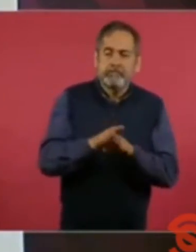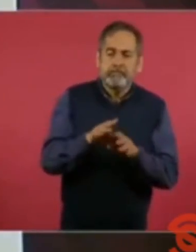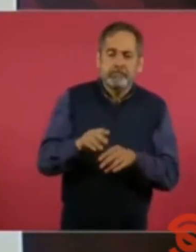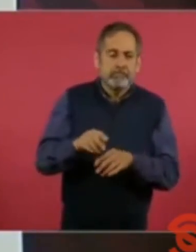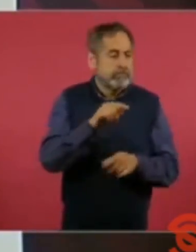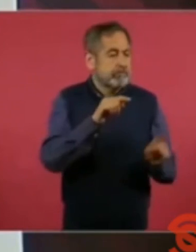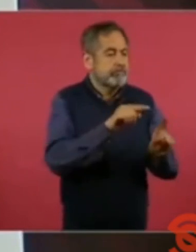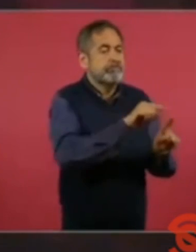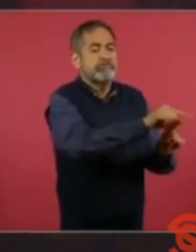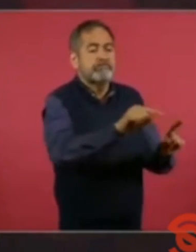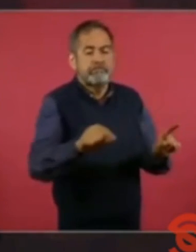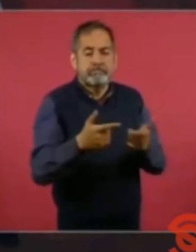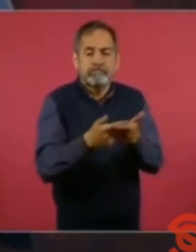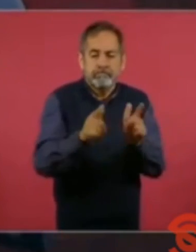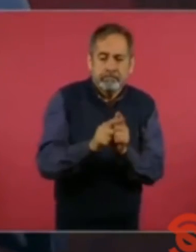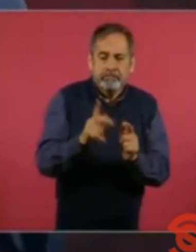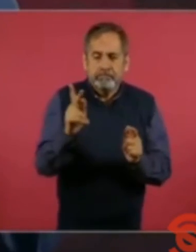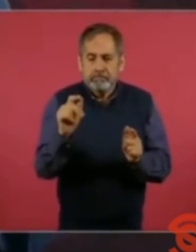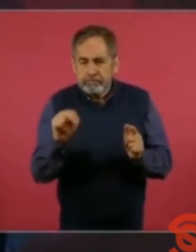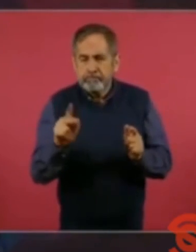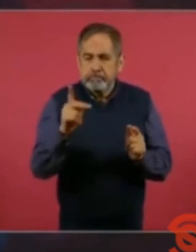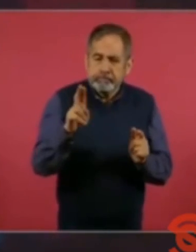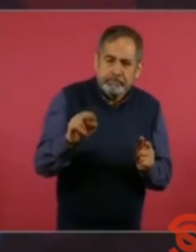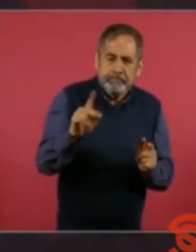tomando decisiones fundamentales,